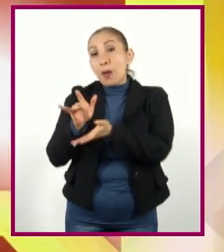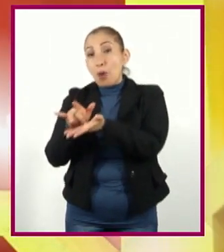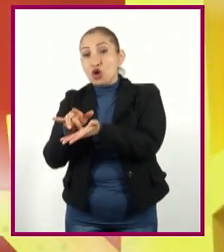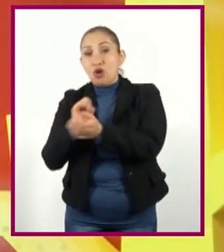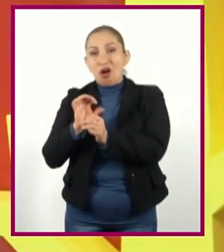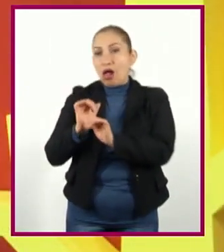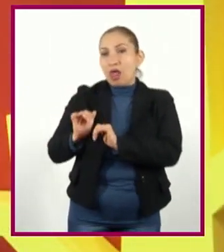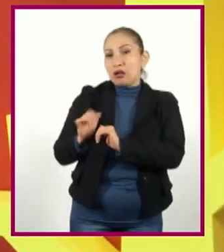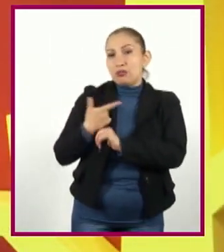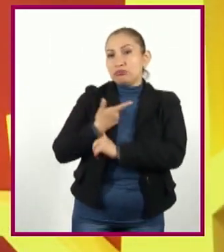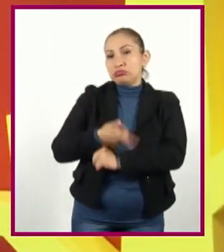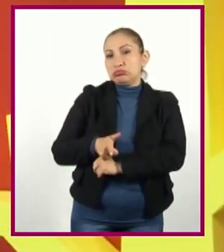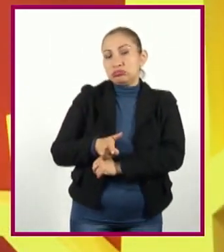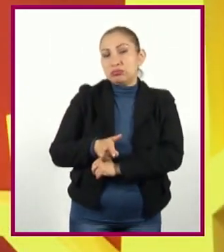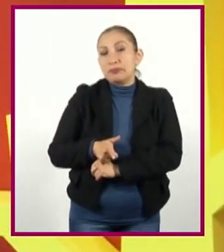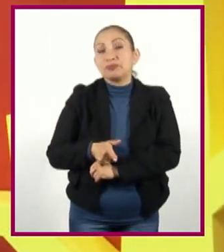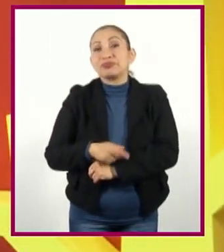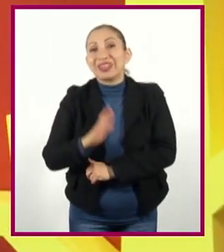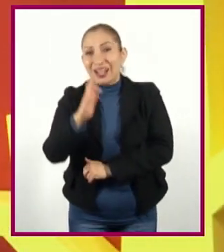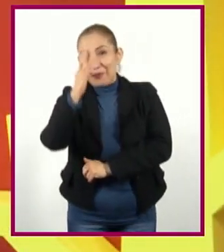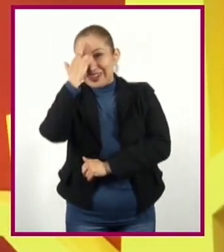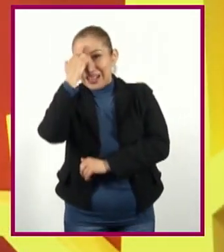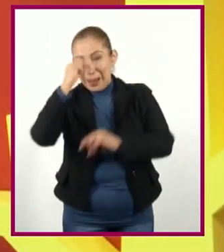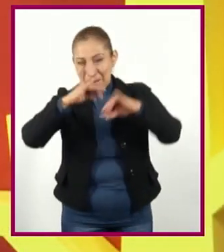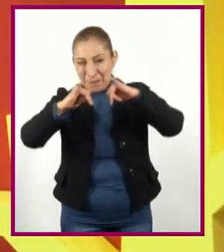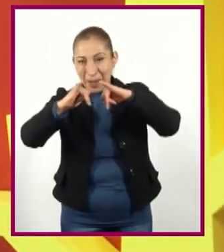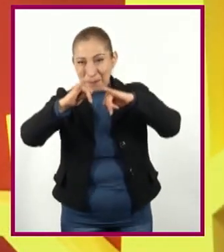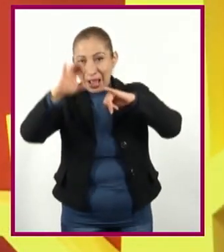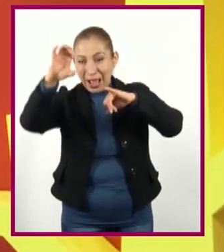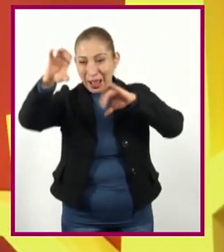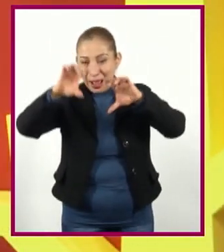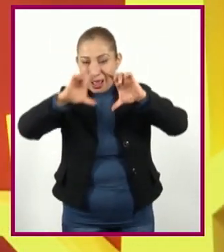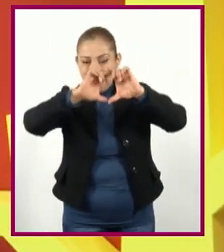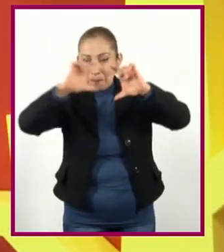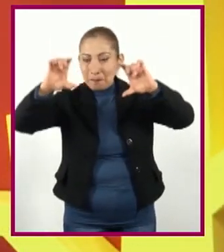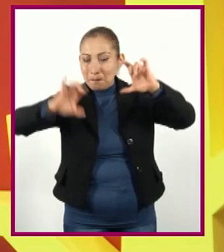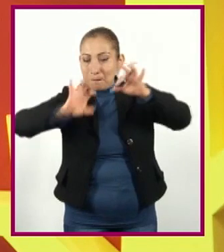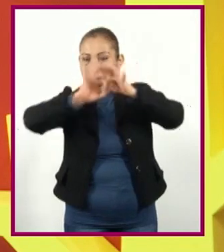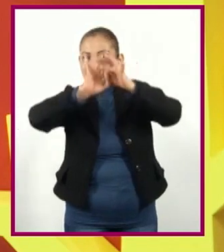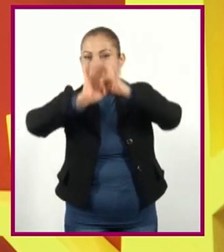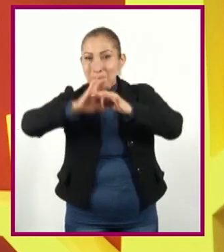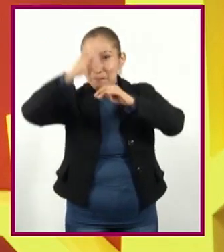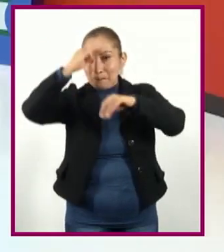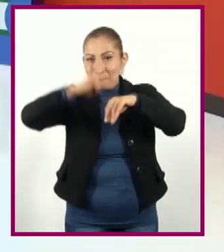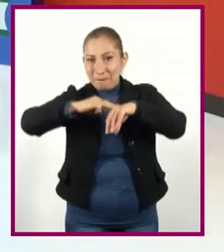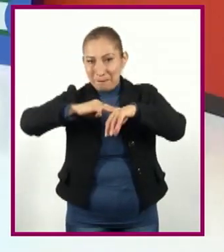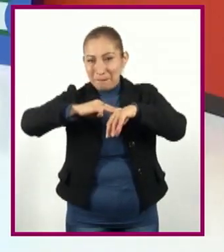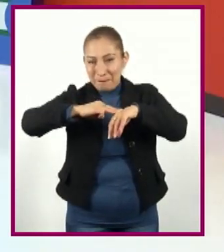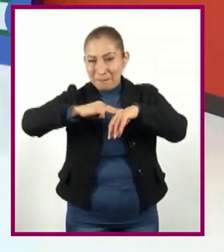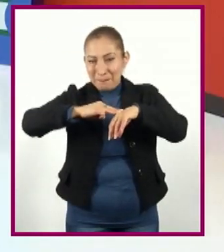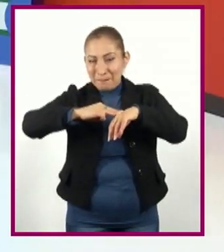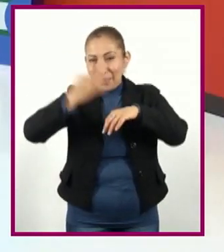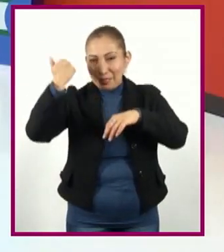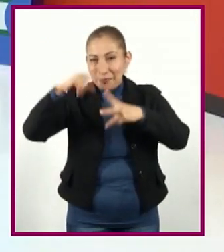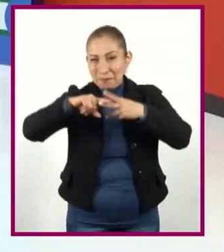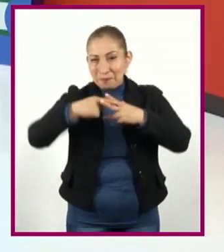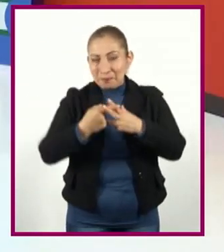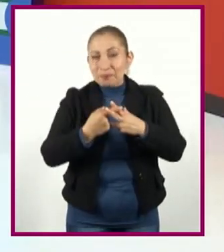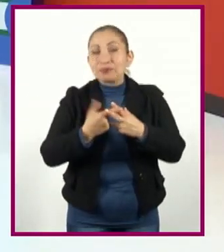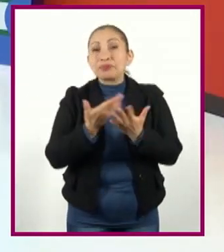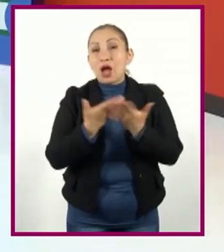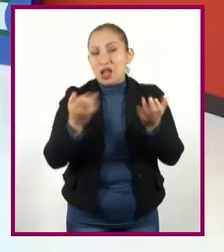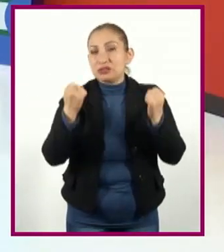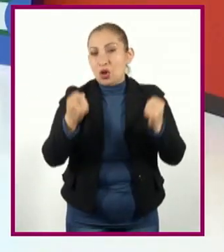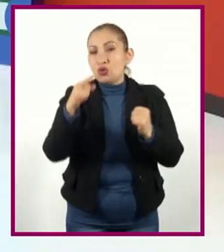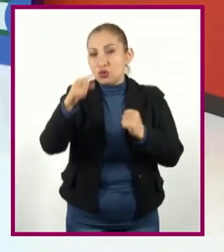informativa. ¿Recuerdan el mapa mental que elaboraron al inicio de la sesión? Estoy segura de que ahora sí